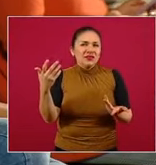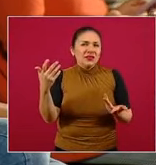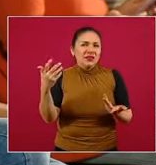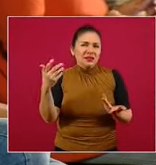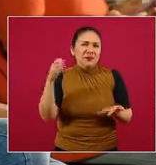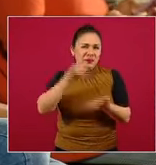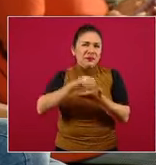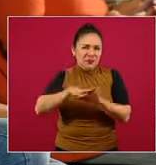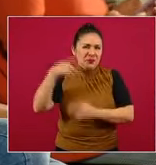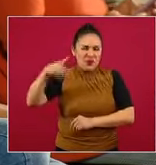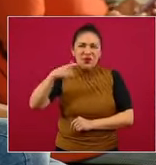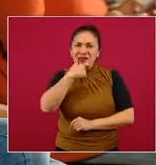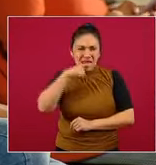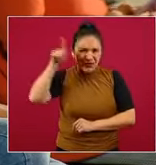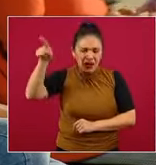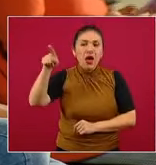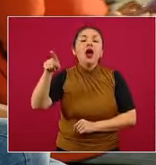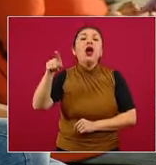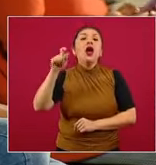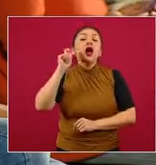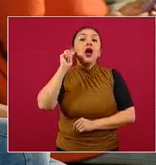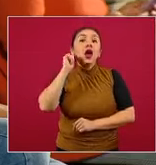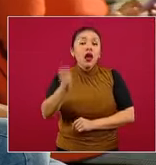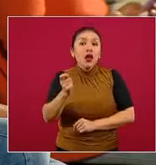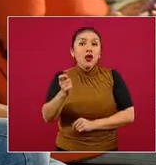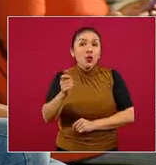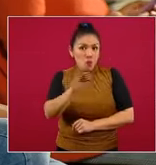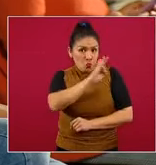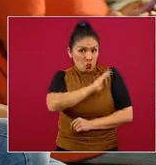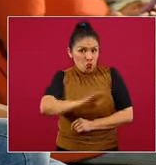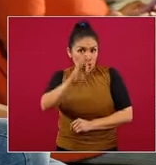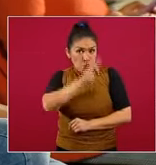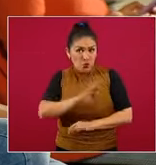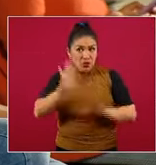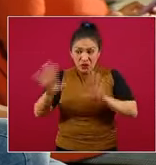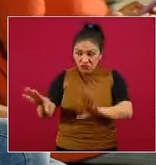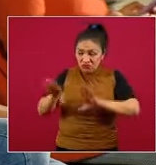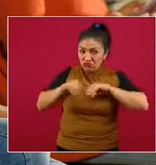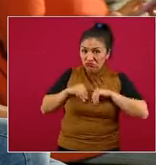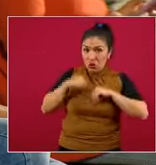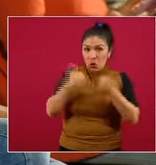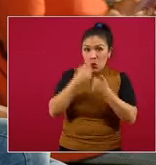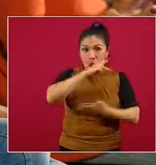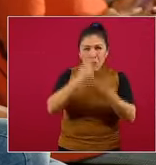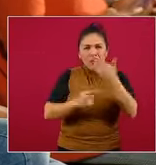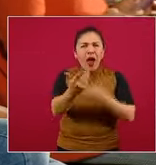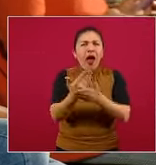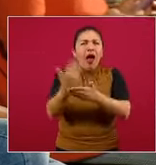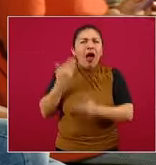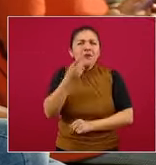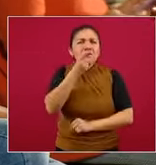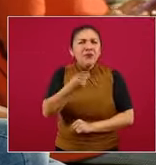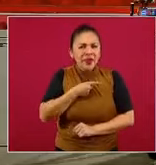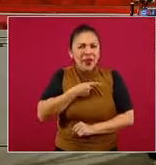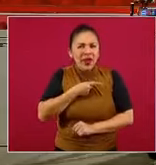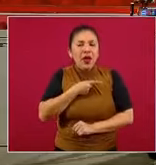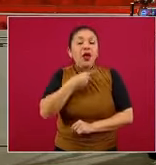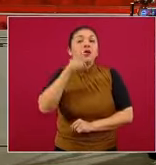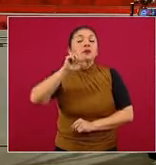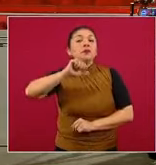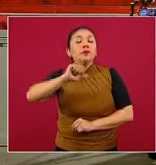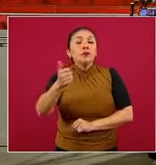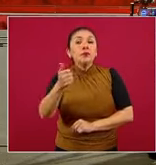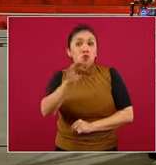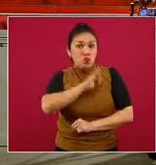el organismo como COFEPRIS, pero en Inglaterra, pues, podrían acogerse a este programa que ya nos había platicado usted y